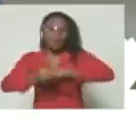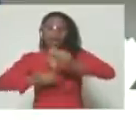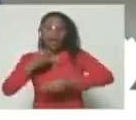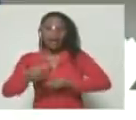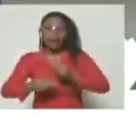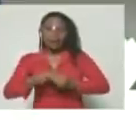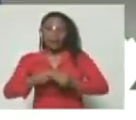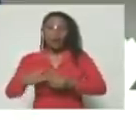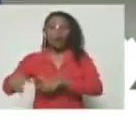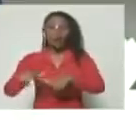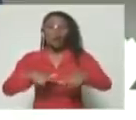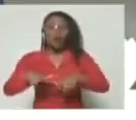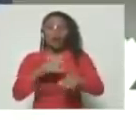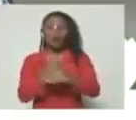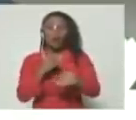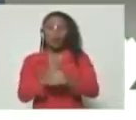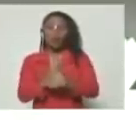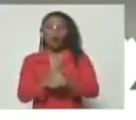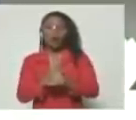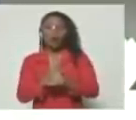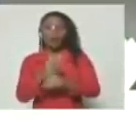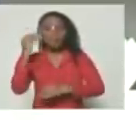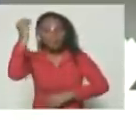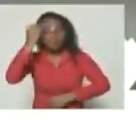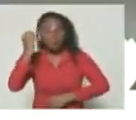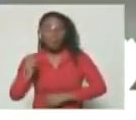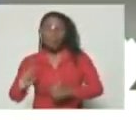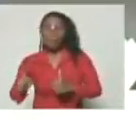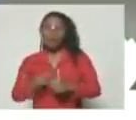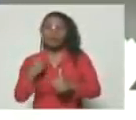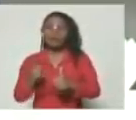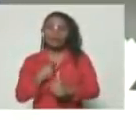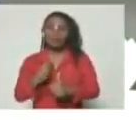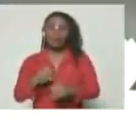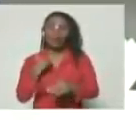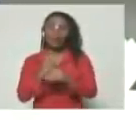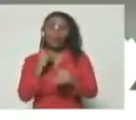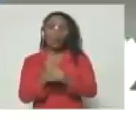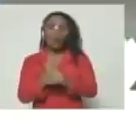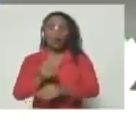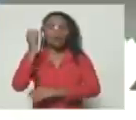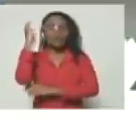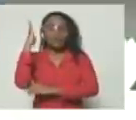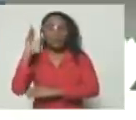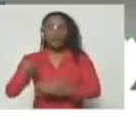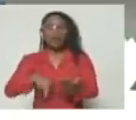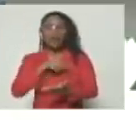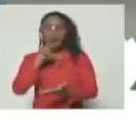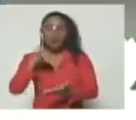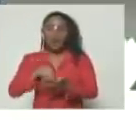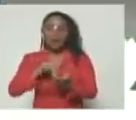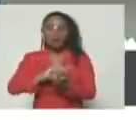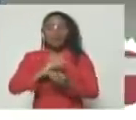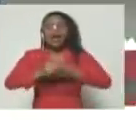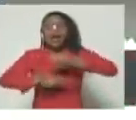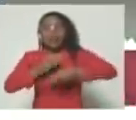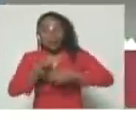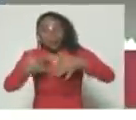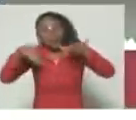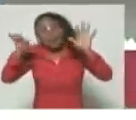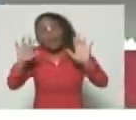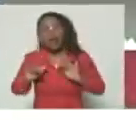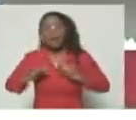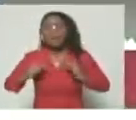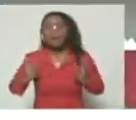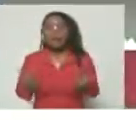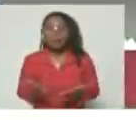espacio que pensamos desde un principio. La Asamblea Nacional se ha convertido, a pesar de la pandemia, en